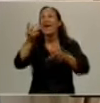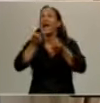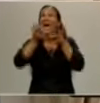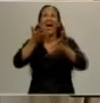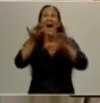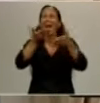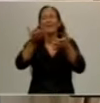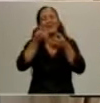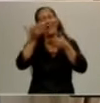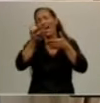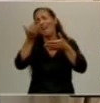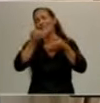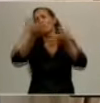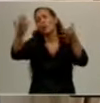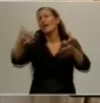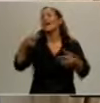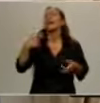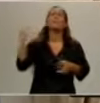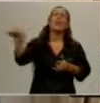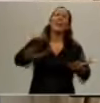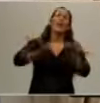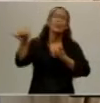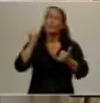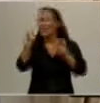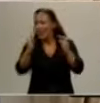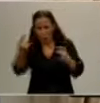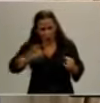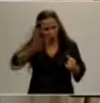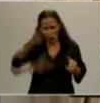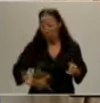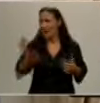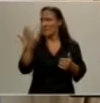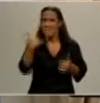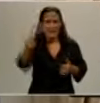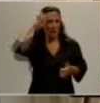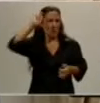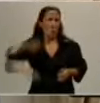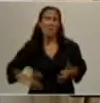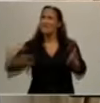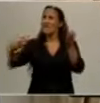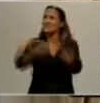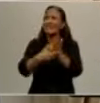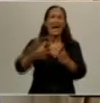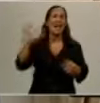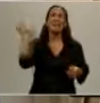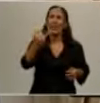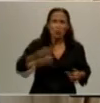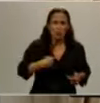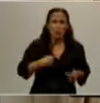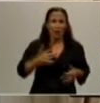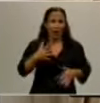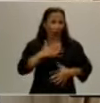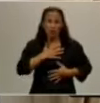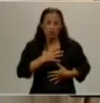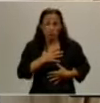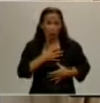hagan las denuncias que quieran. Que los jueces me citen. Que los fiscales me denuncien. No me interesa, pero no me van a hacer mover un